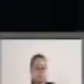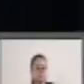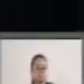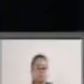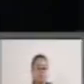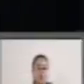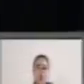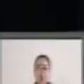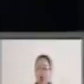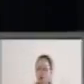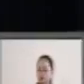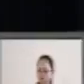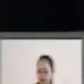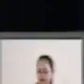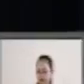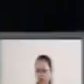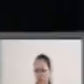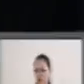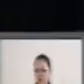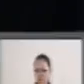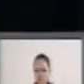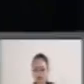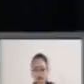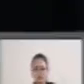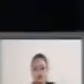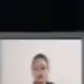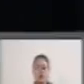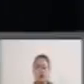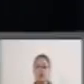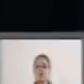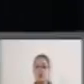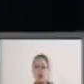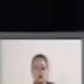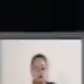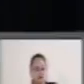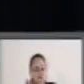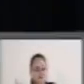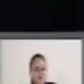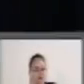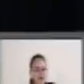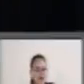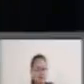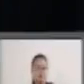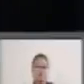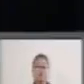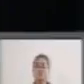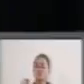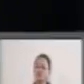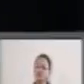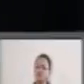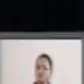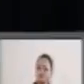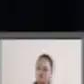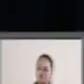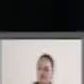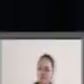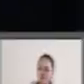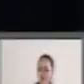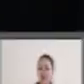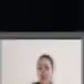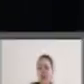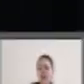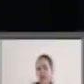toda la capacidad de servicio que tienes desde el Servicio Público Federal y vas a ser un gran colaborador del presidente Enrique